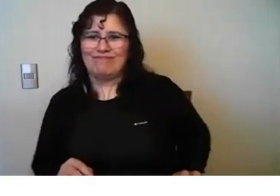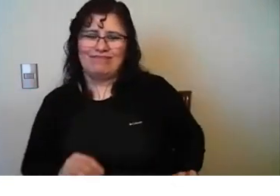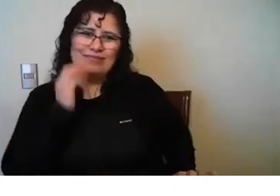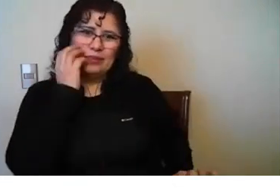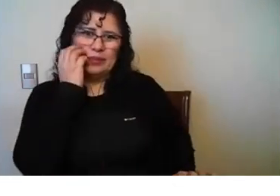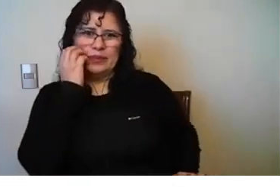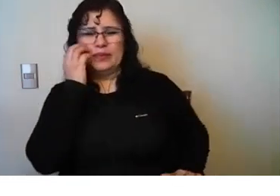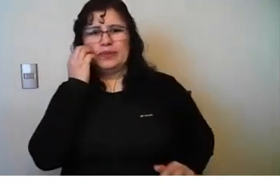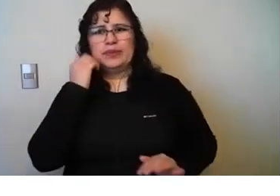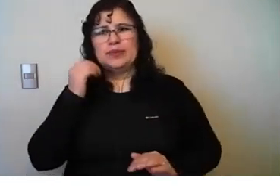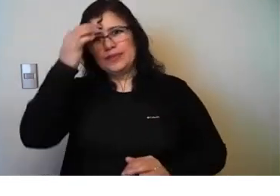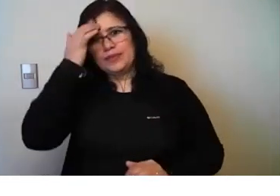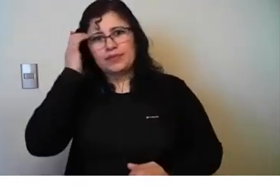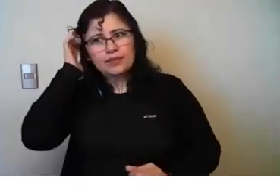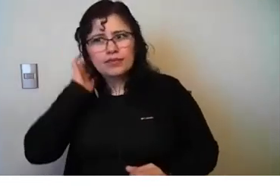Luego hay